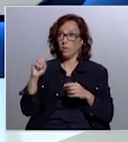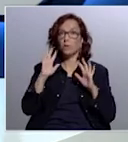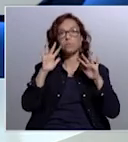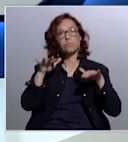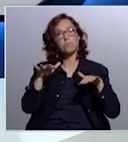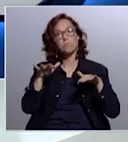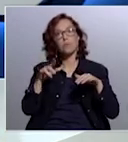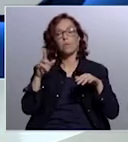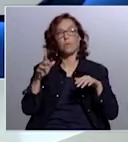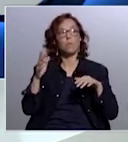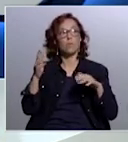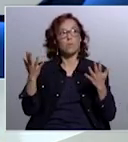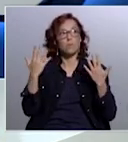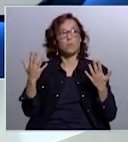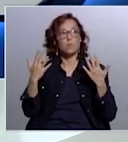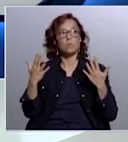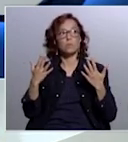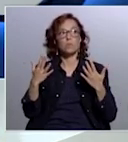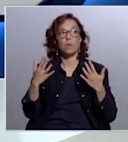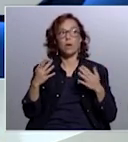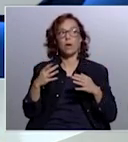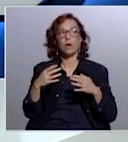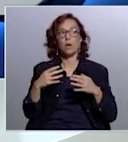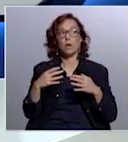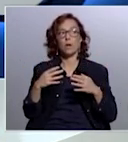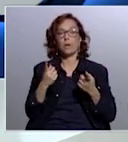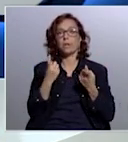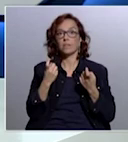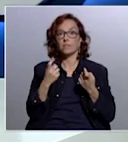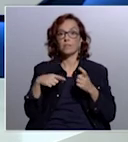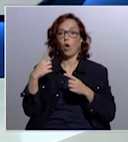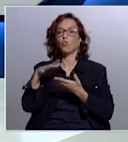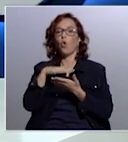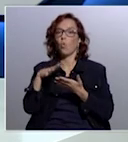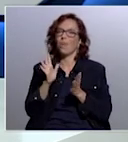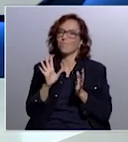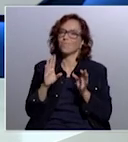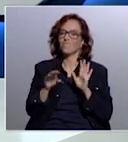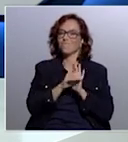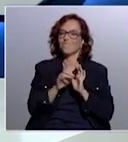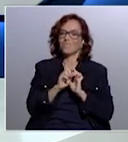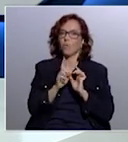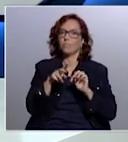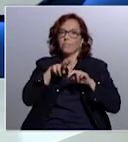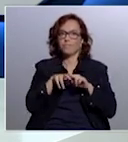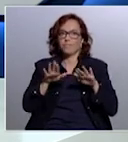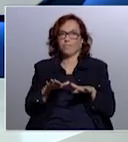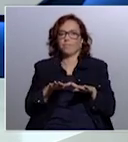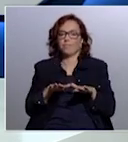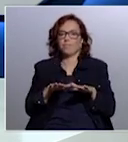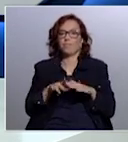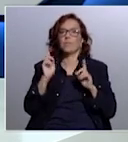agitando o con tratamientos del cuerpo que necesitan otro espacio capaz que eso mismo es lo mejor hay un tema de